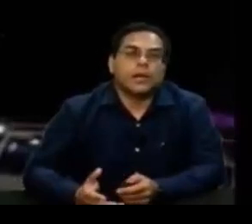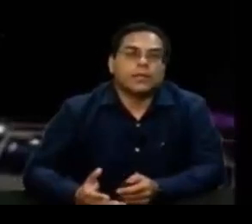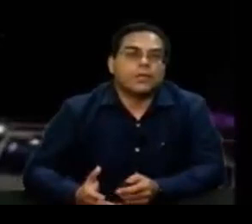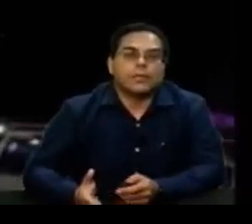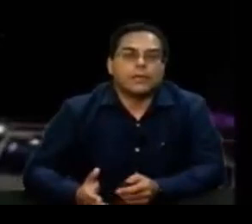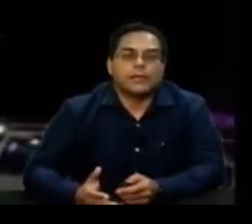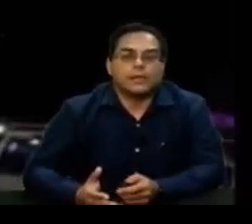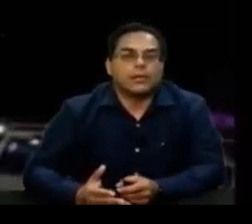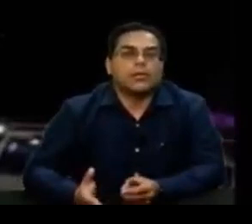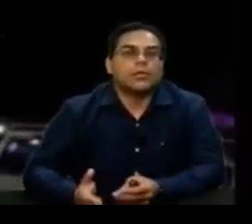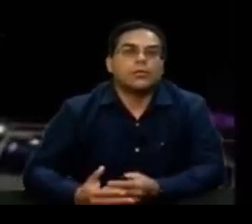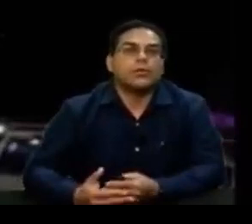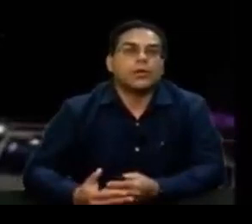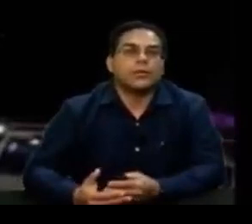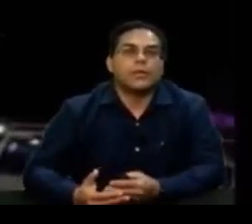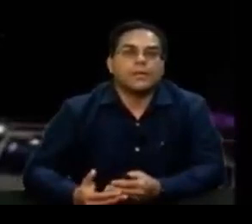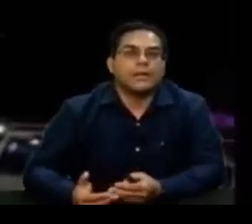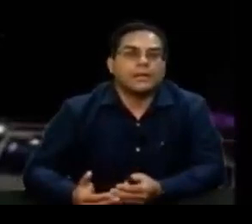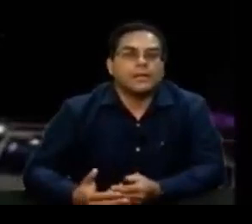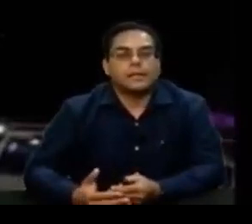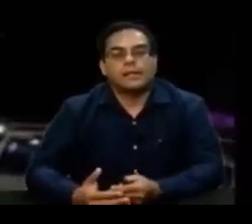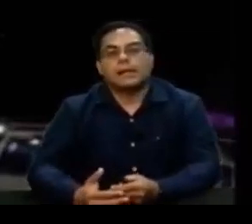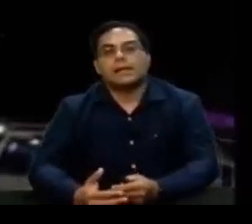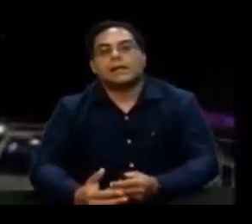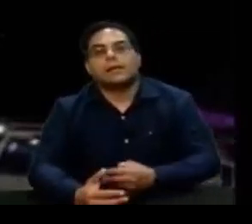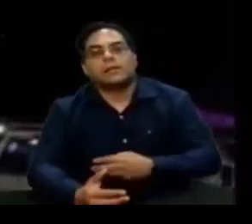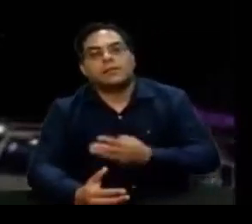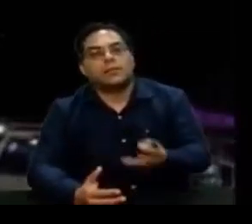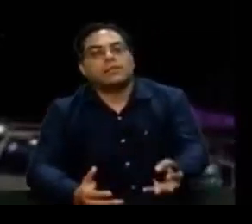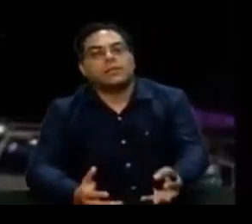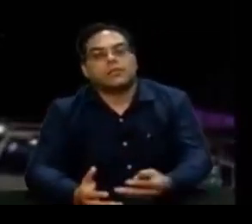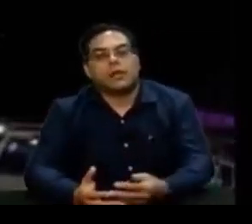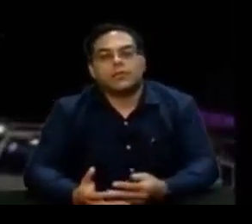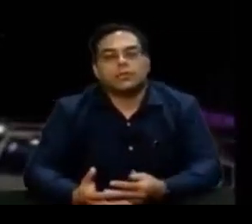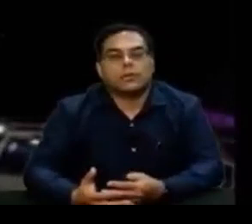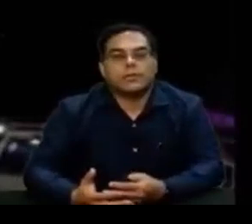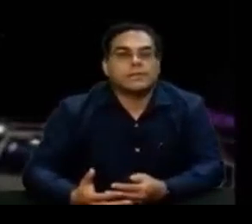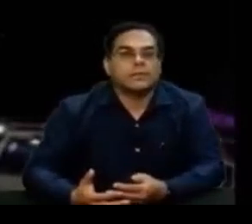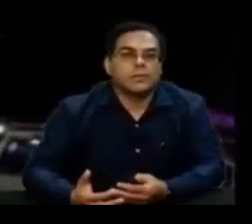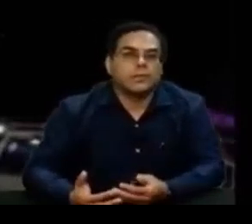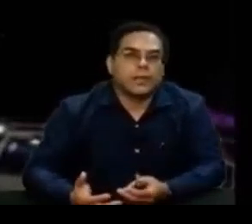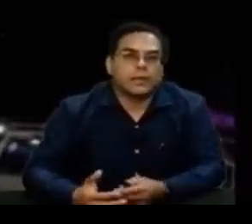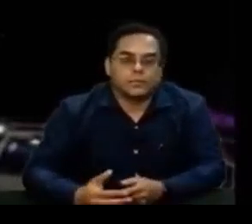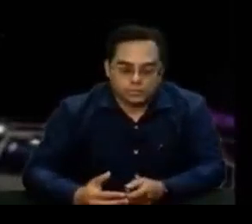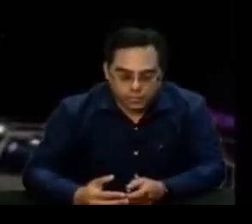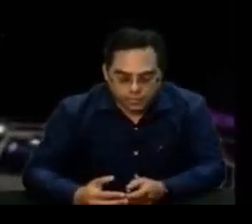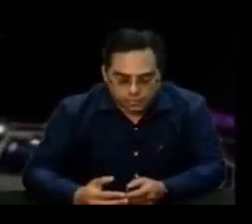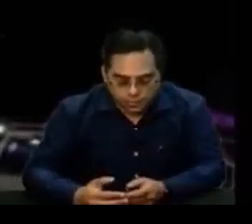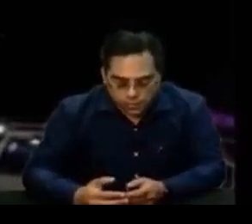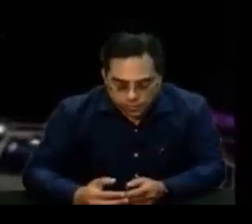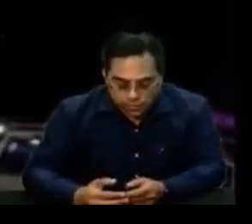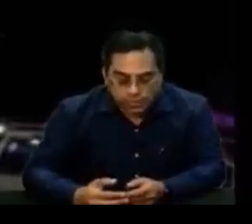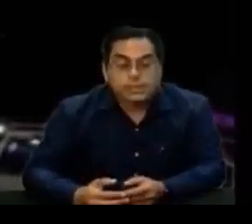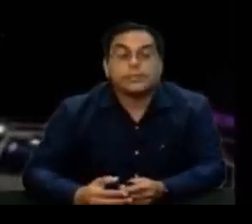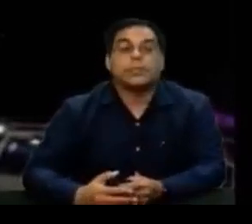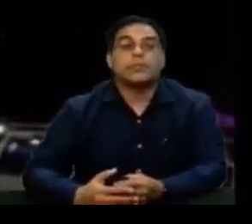en el labio. Lo único que ella me pedía era que si podía tener su labio otra vez, ¿no? Porque alguna persona muy